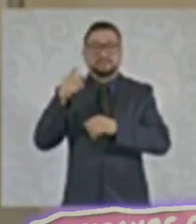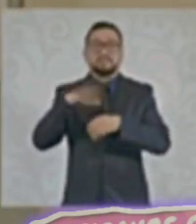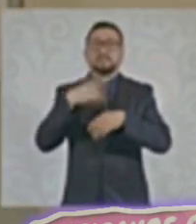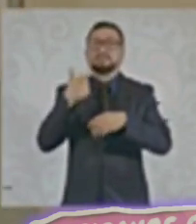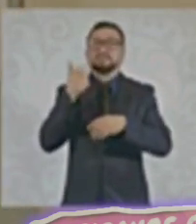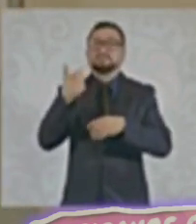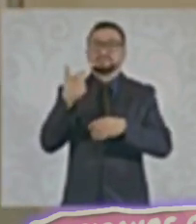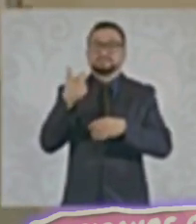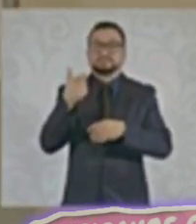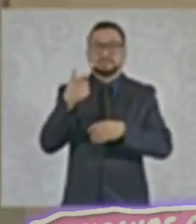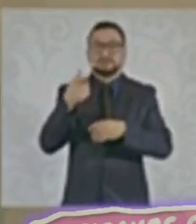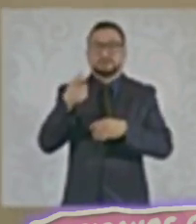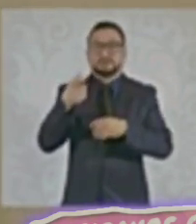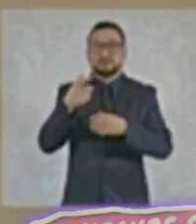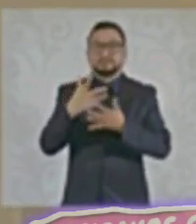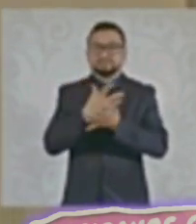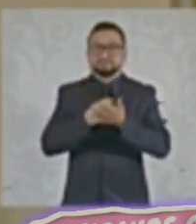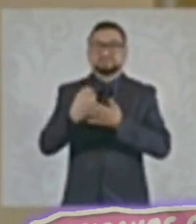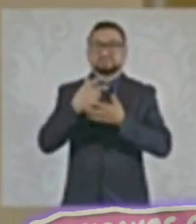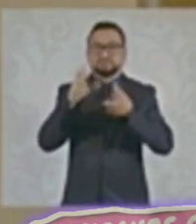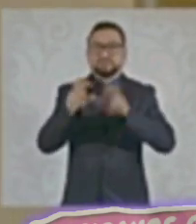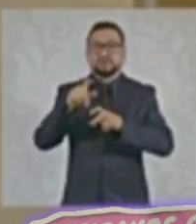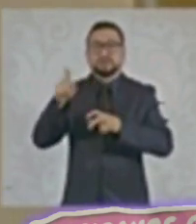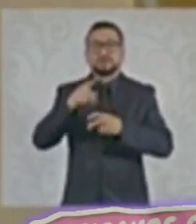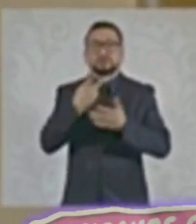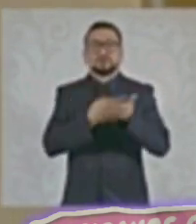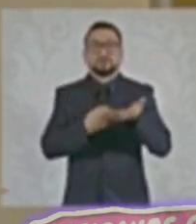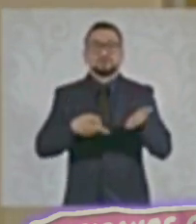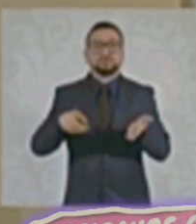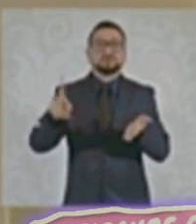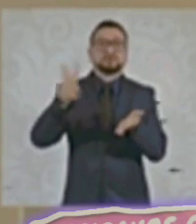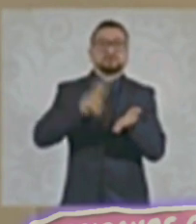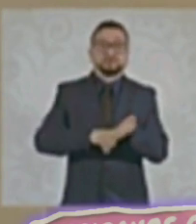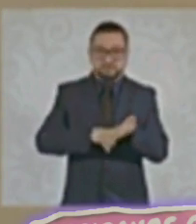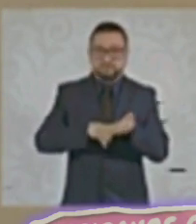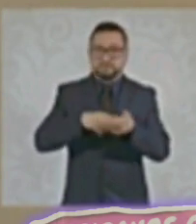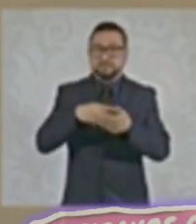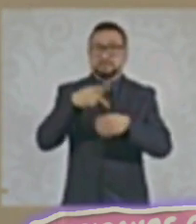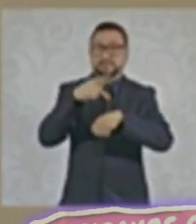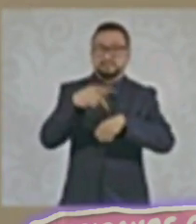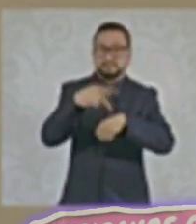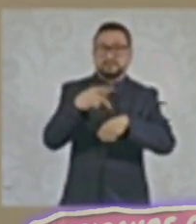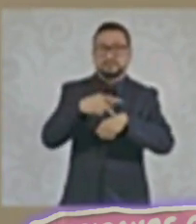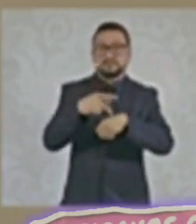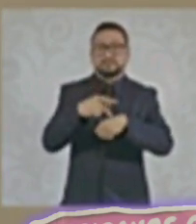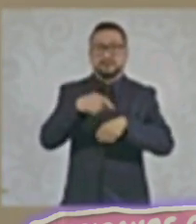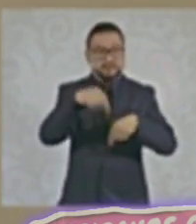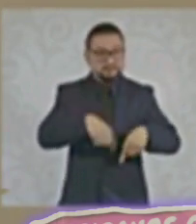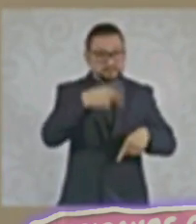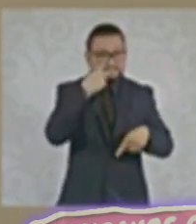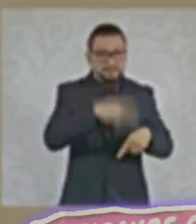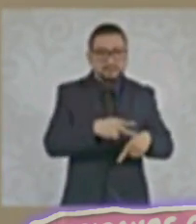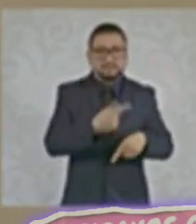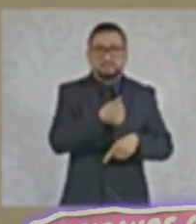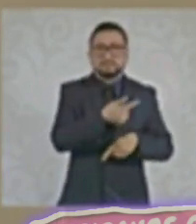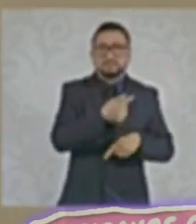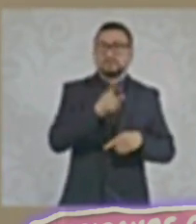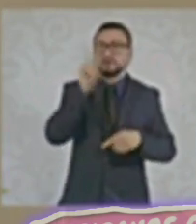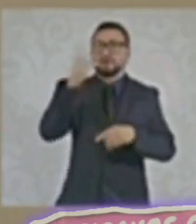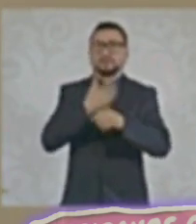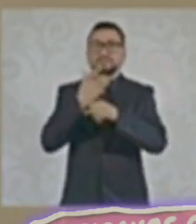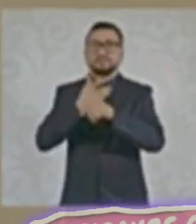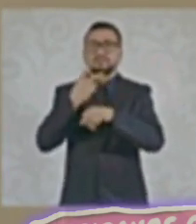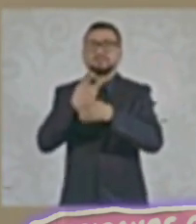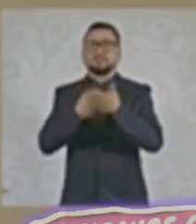que cotiza en bolsa, el doble de reservas de material pétreo que reportan en México para poder